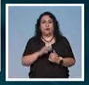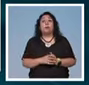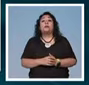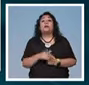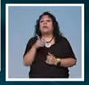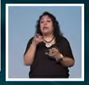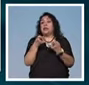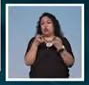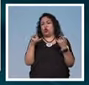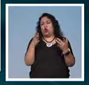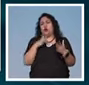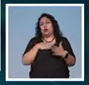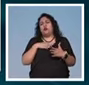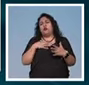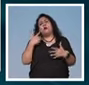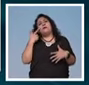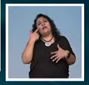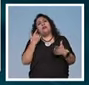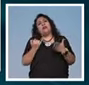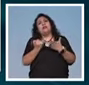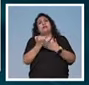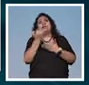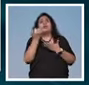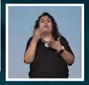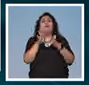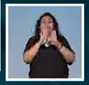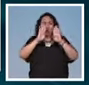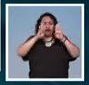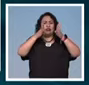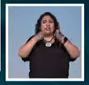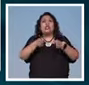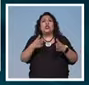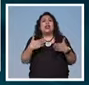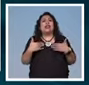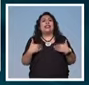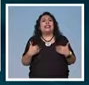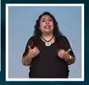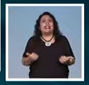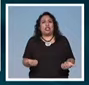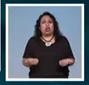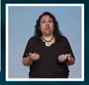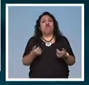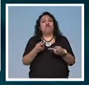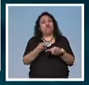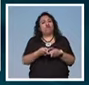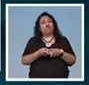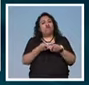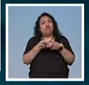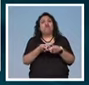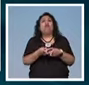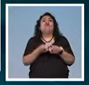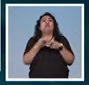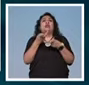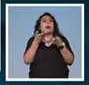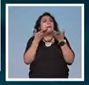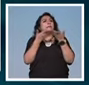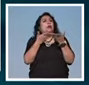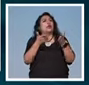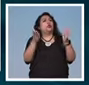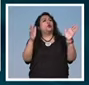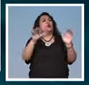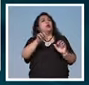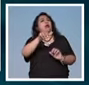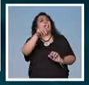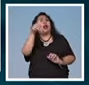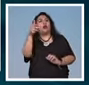La historia yo la defino como el oficio de la comprensión, de la tolerancia, es una apertura hacia el otro